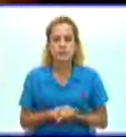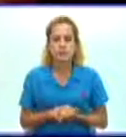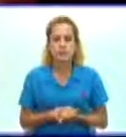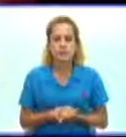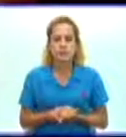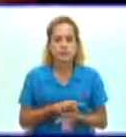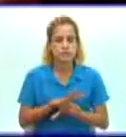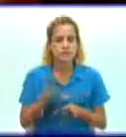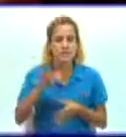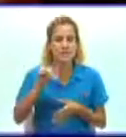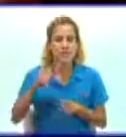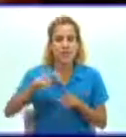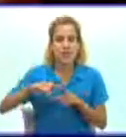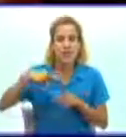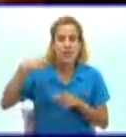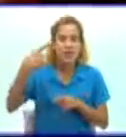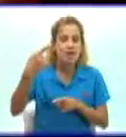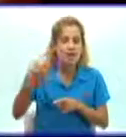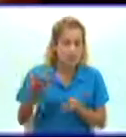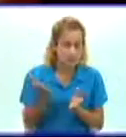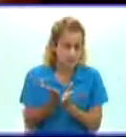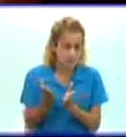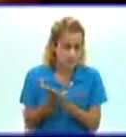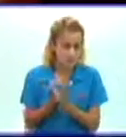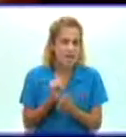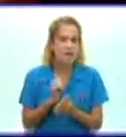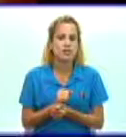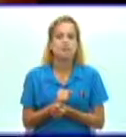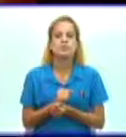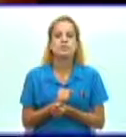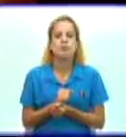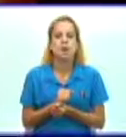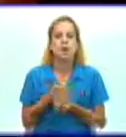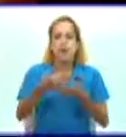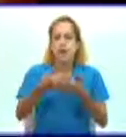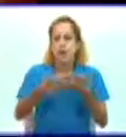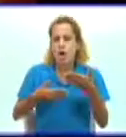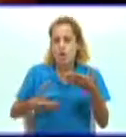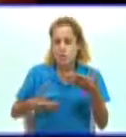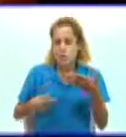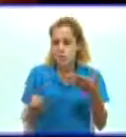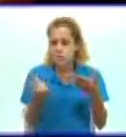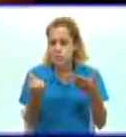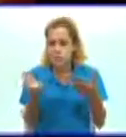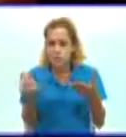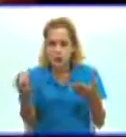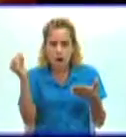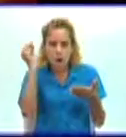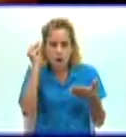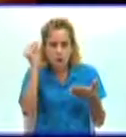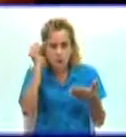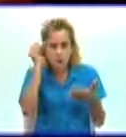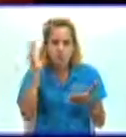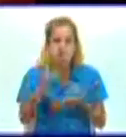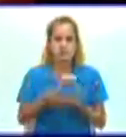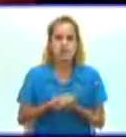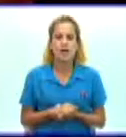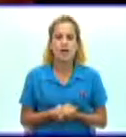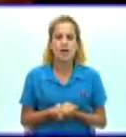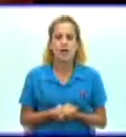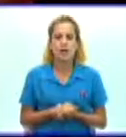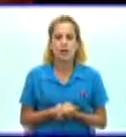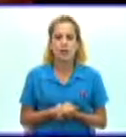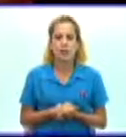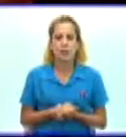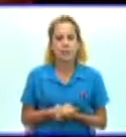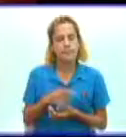les decía, en la próxima misión orientaremos un instrumento de autocontrol del aprendizaje, un instrumento que les permitirá a ustedes medir los